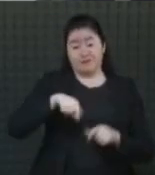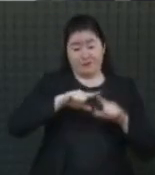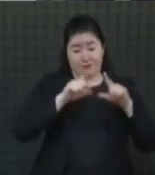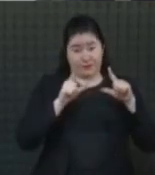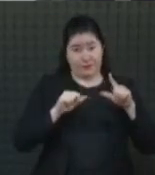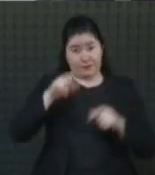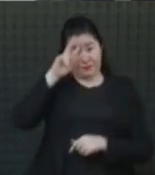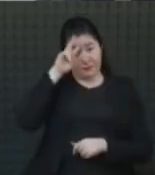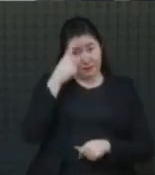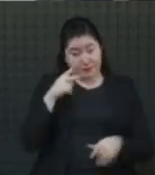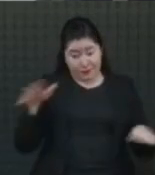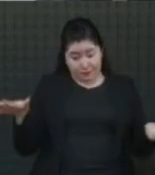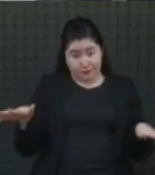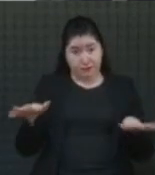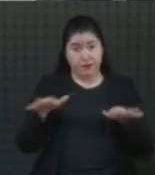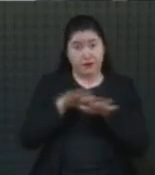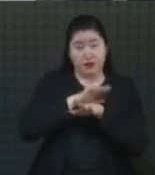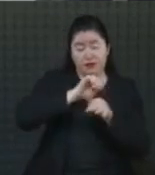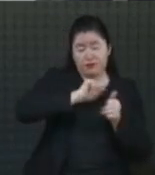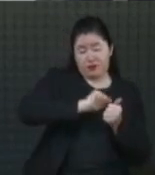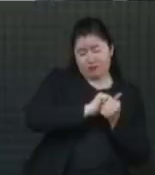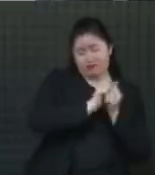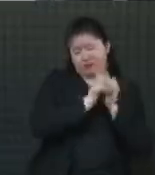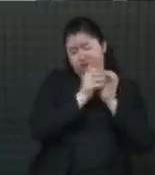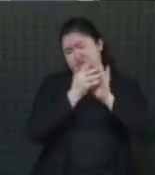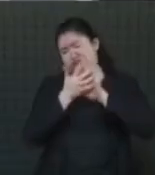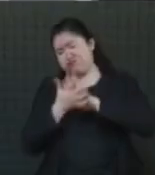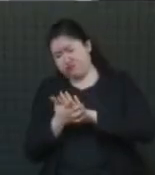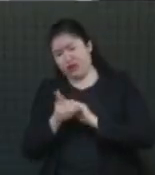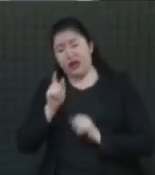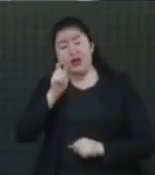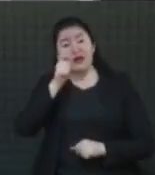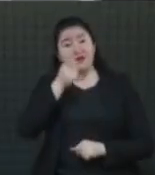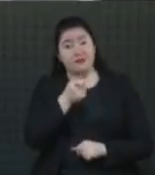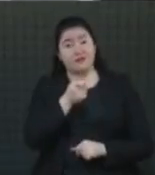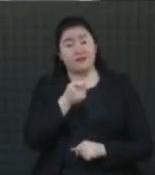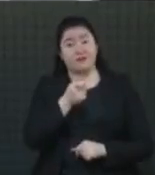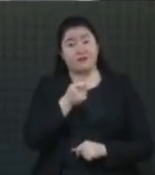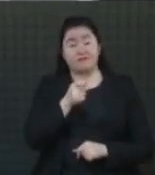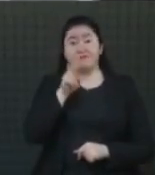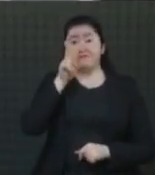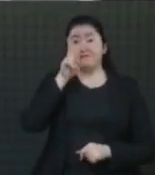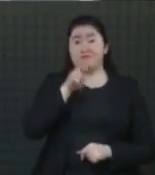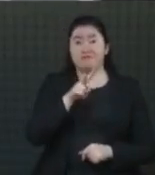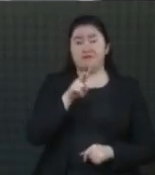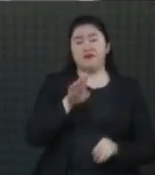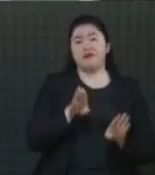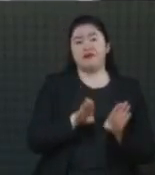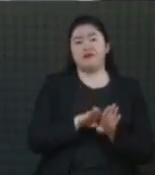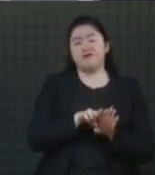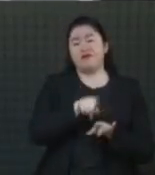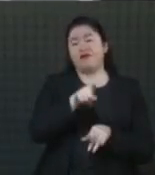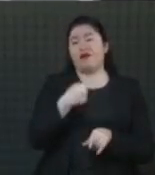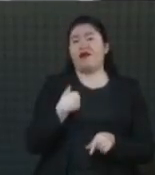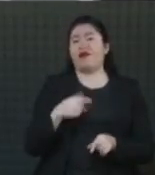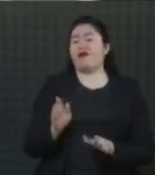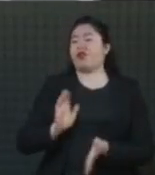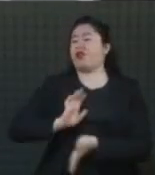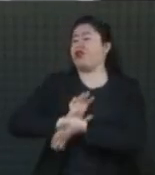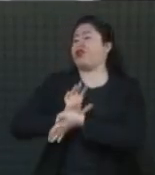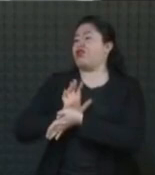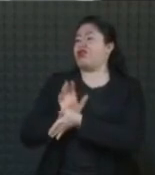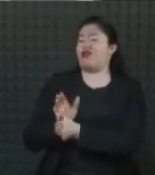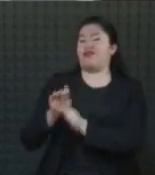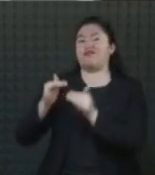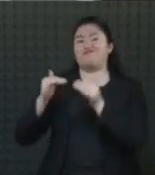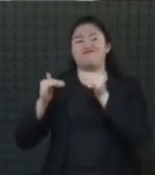cuarta transformación, ha dejado a relucir un enorme y profundo clasismo y racismo que hay no